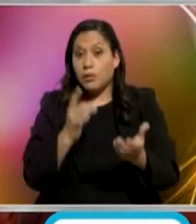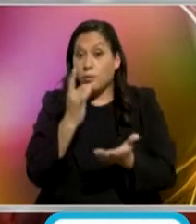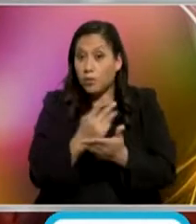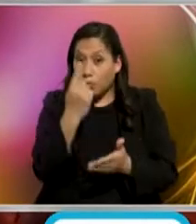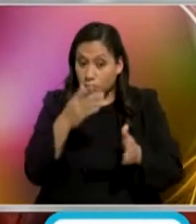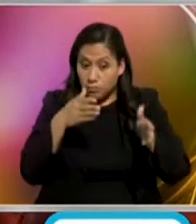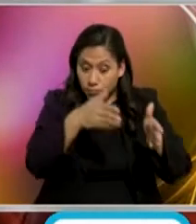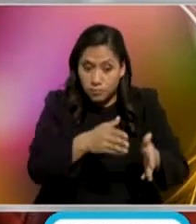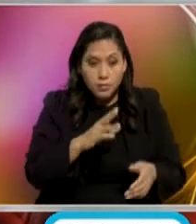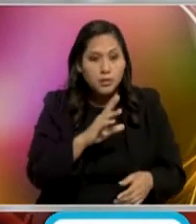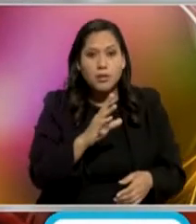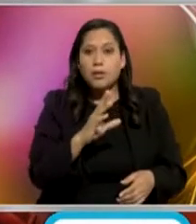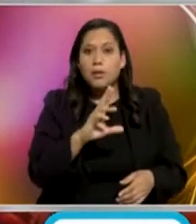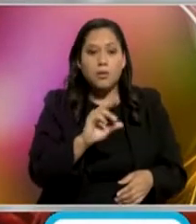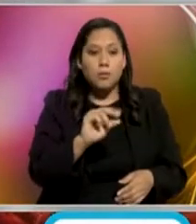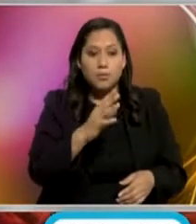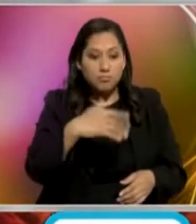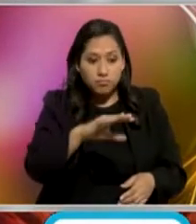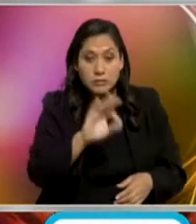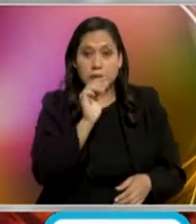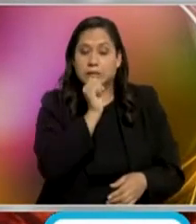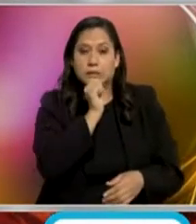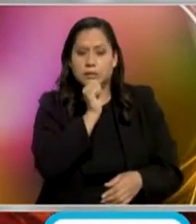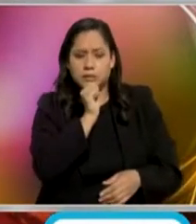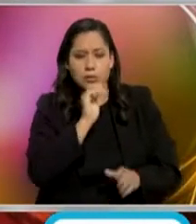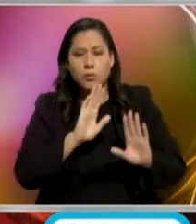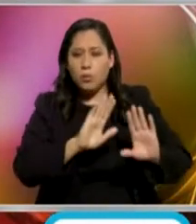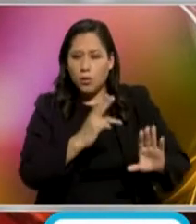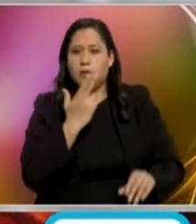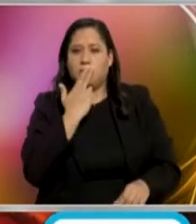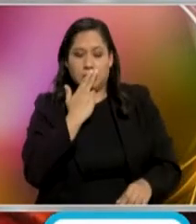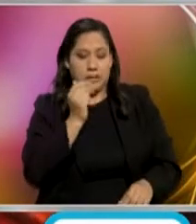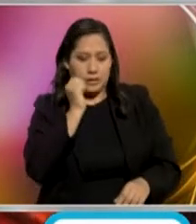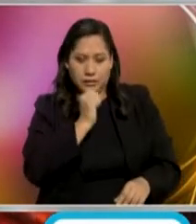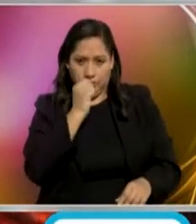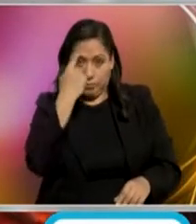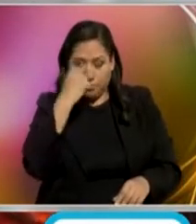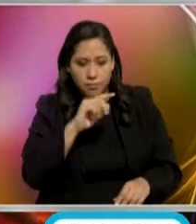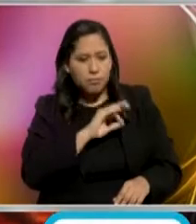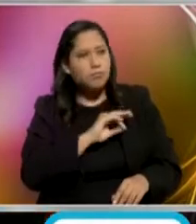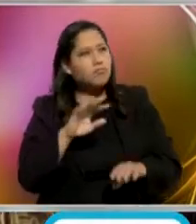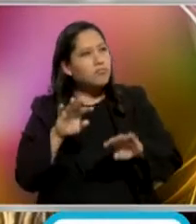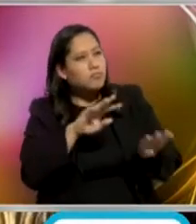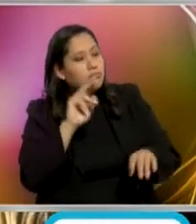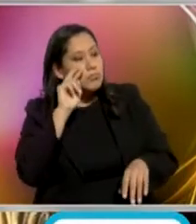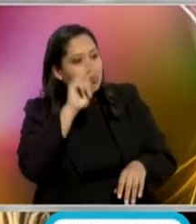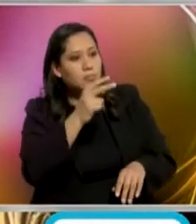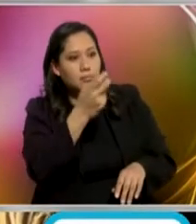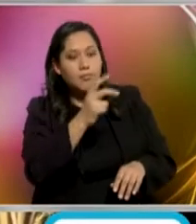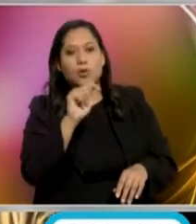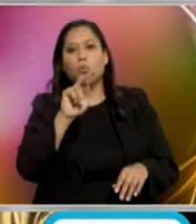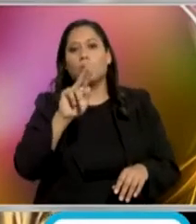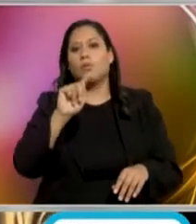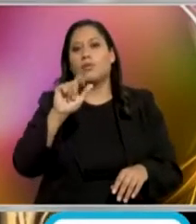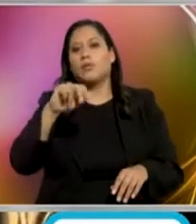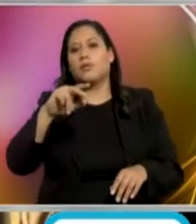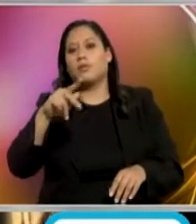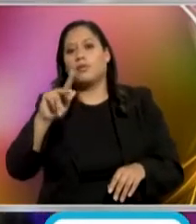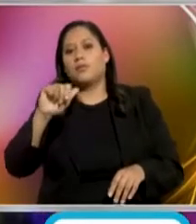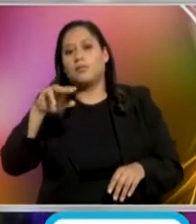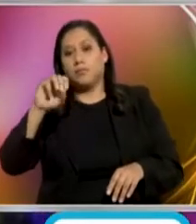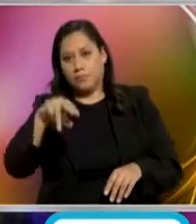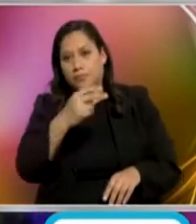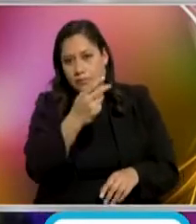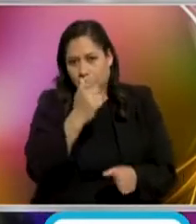tumba que no se encontró y que sí se preservó de manera para poderla nosotros admirar es la de Tutankamón. Esa sí la